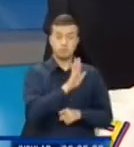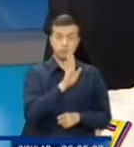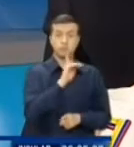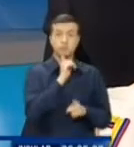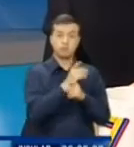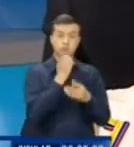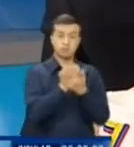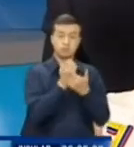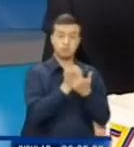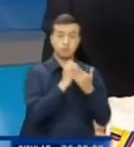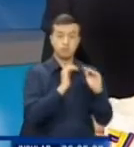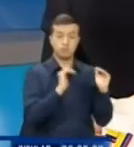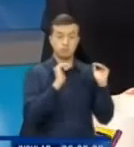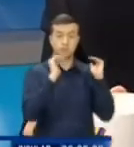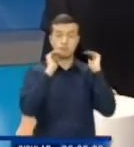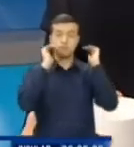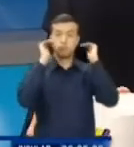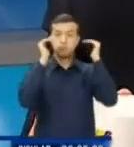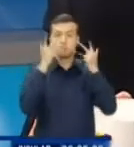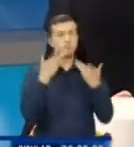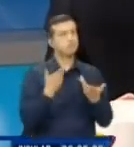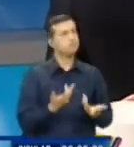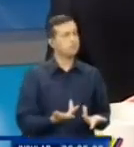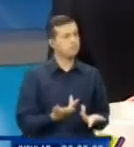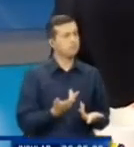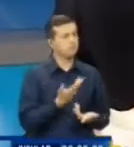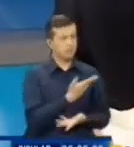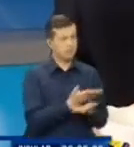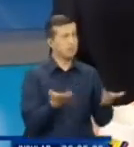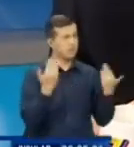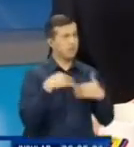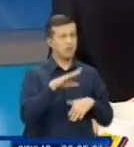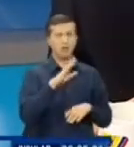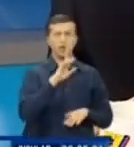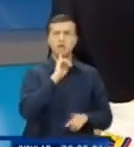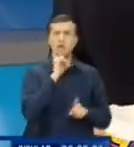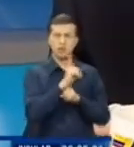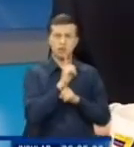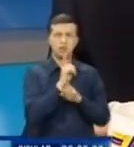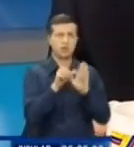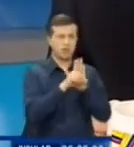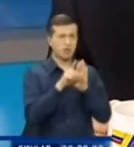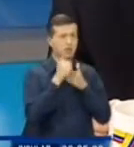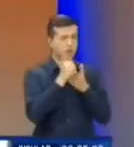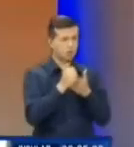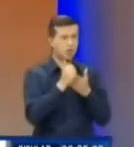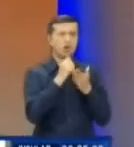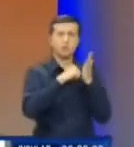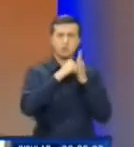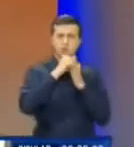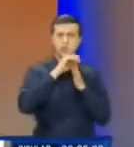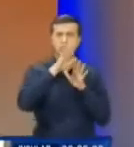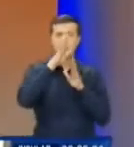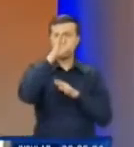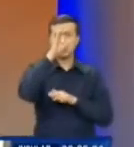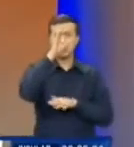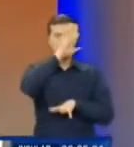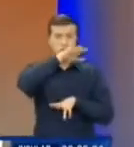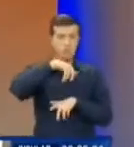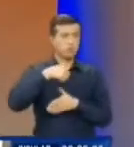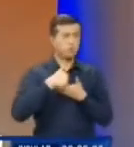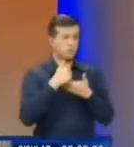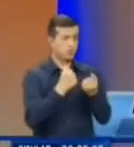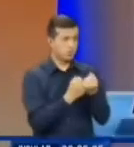economía de escala es decir para andy han tenido esos insumos de parte de la política pública de parte del ministerio agricultura la comisión de soberanía